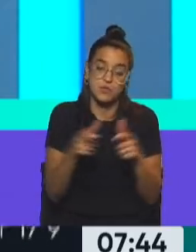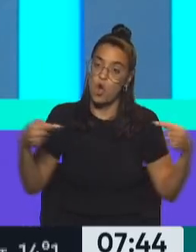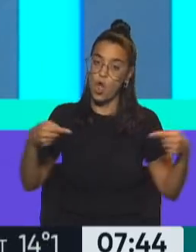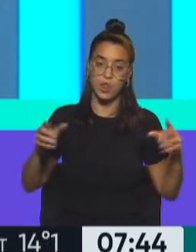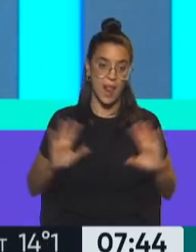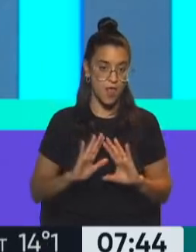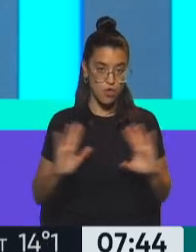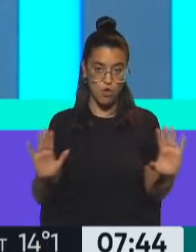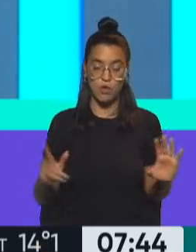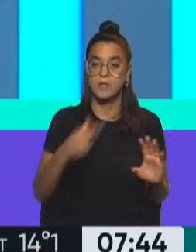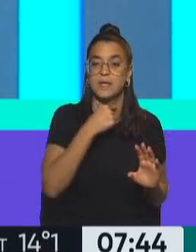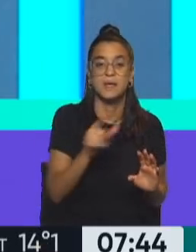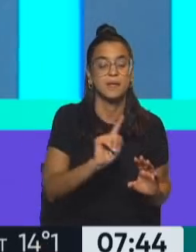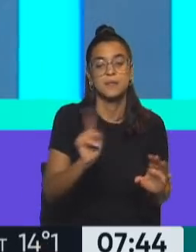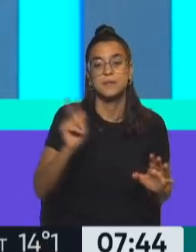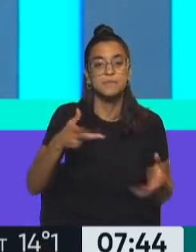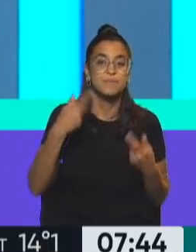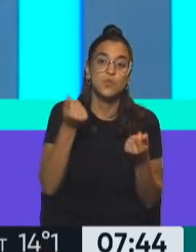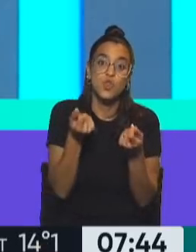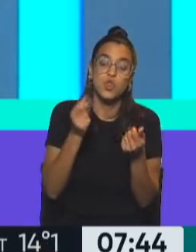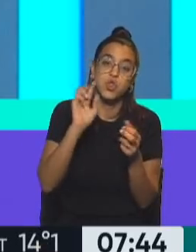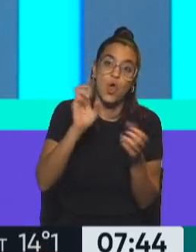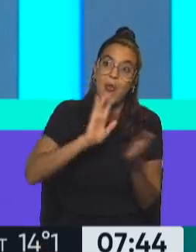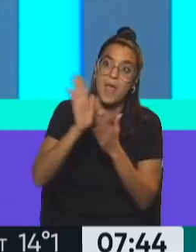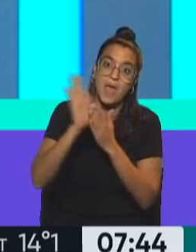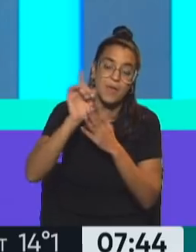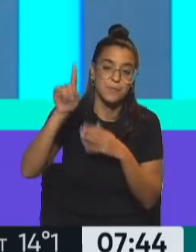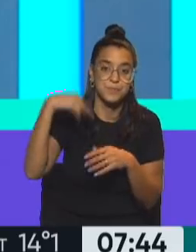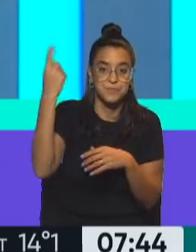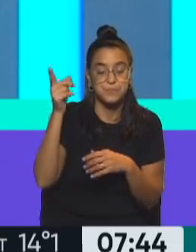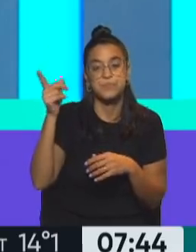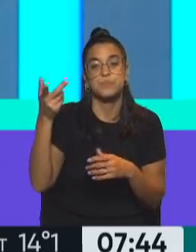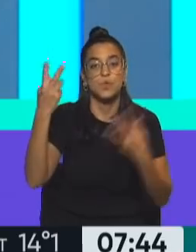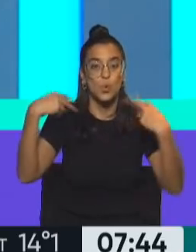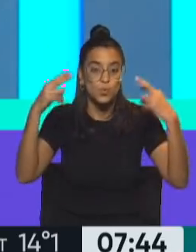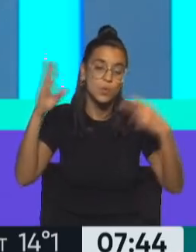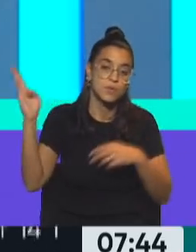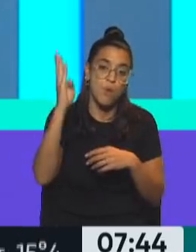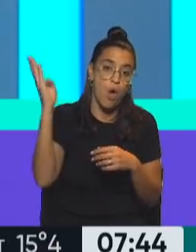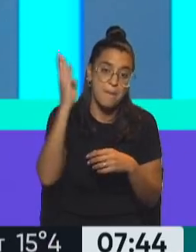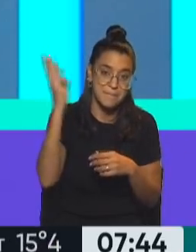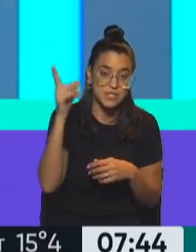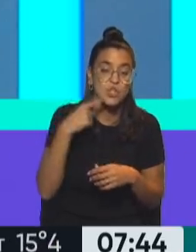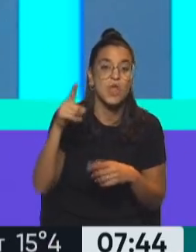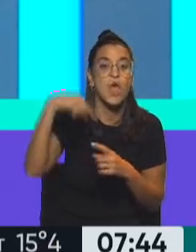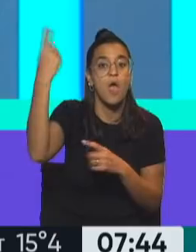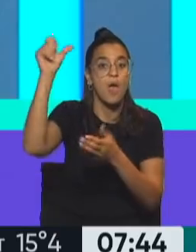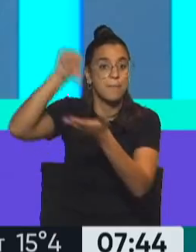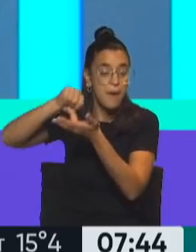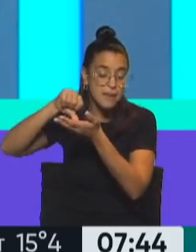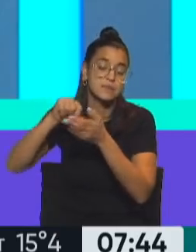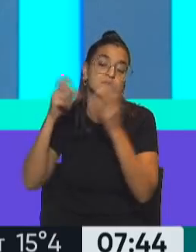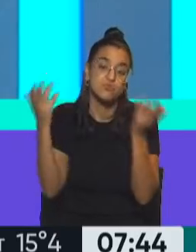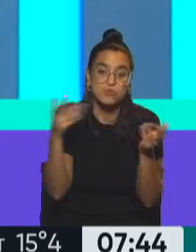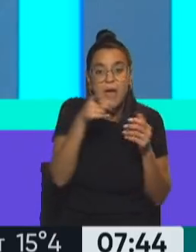contrario no quiere decir insentivar que se basa los dólares por esa vía por la vía del turismo emitió qué es el turismo al exterior y por